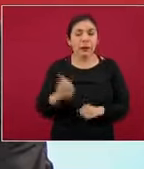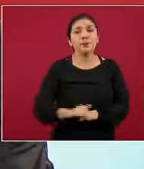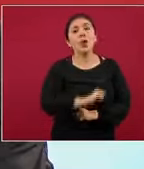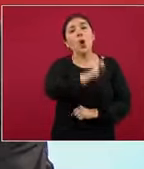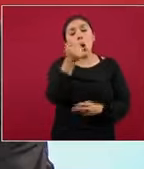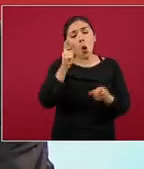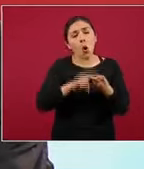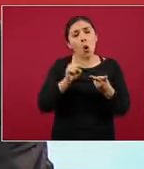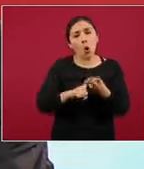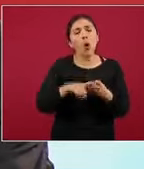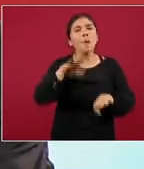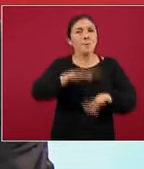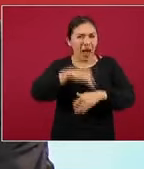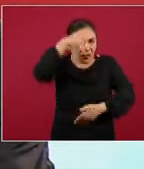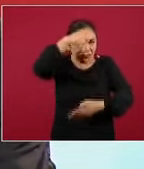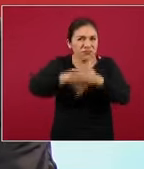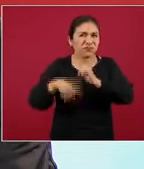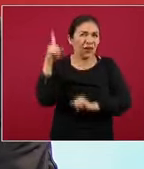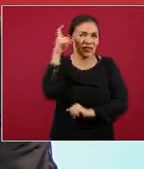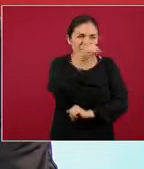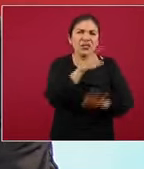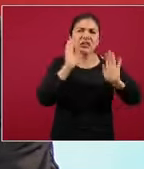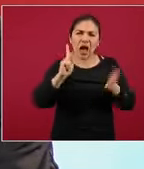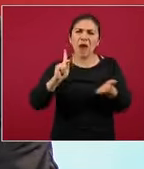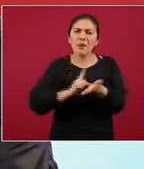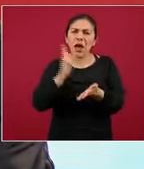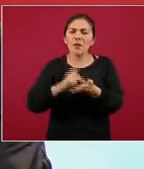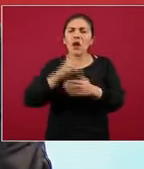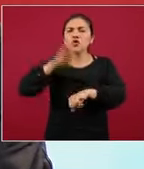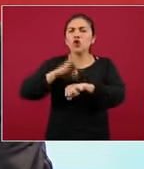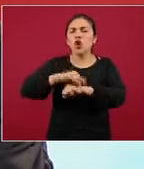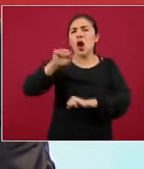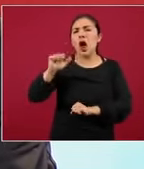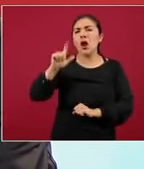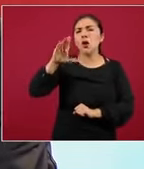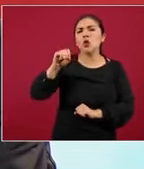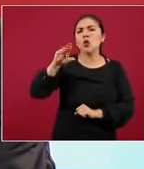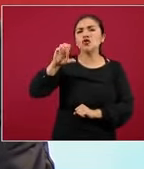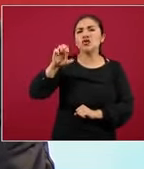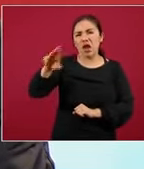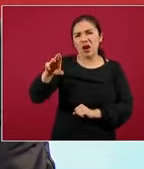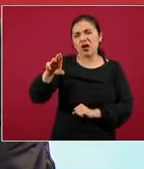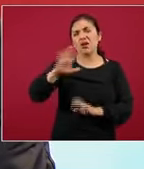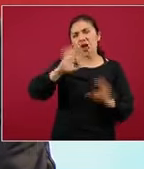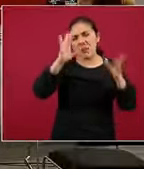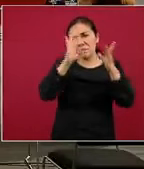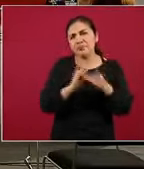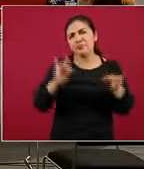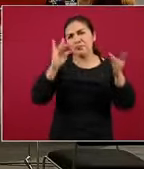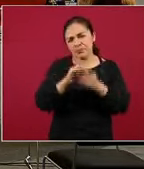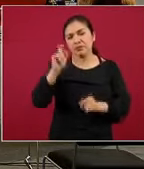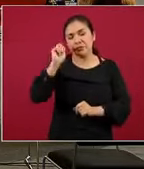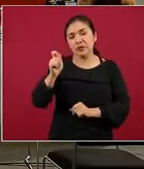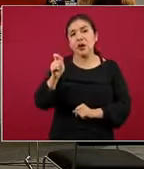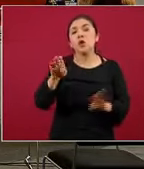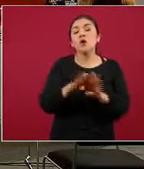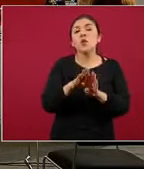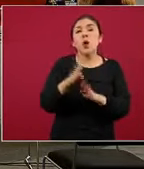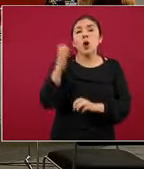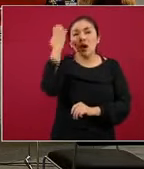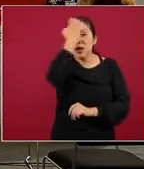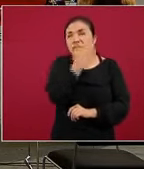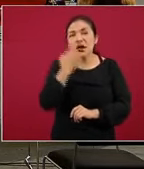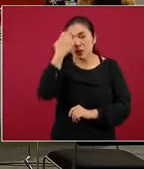otros ensayos que son más complejos, esto los ha explicado el doctor Alcocer, que es un muy connotado inmunólogo, que son los ensayos de la